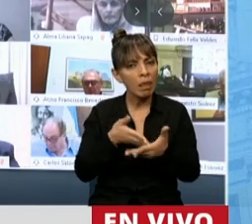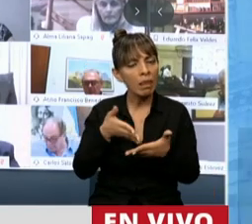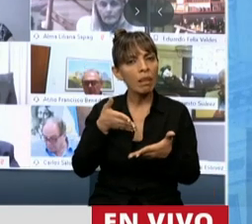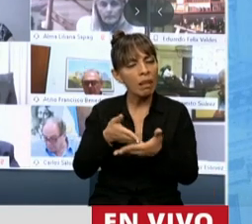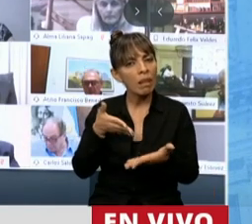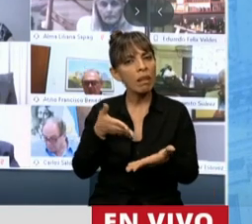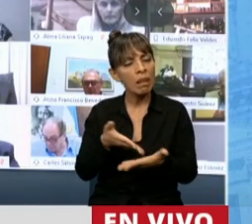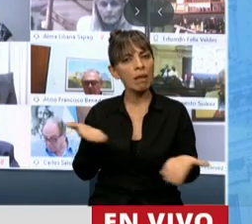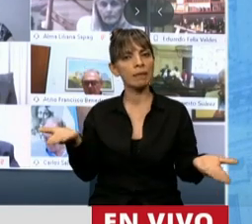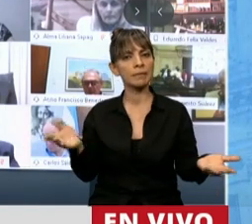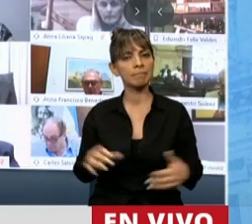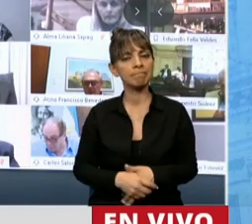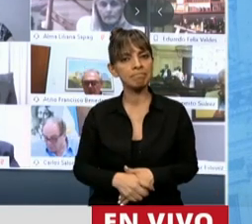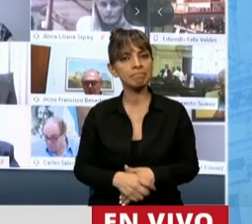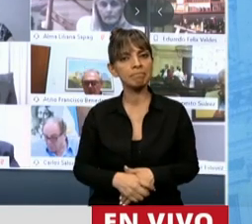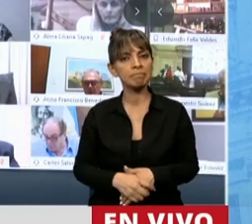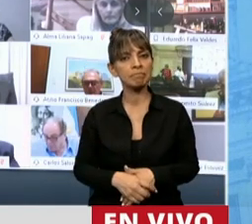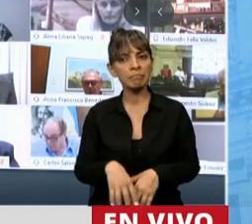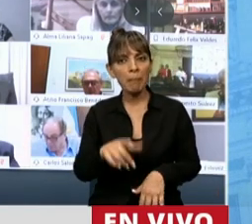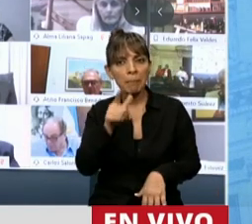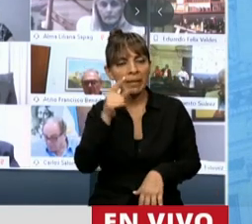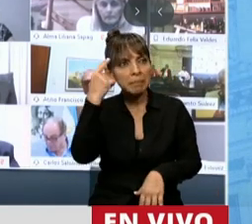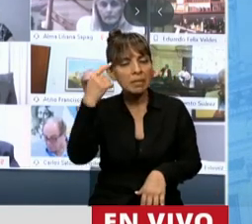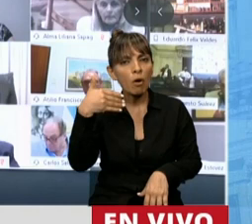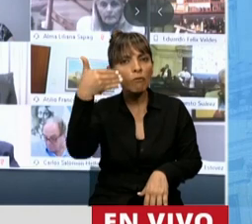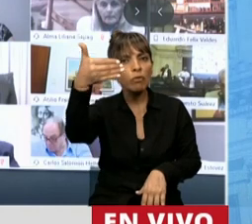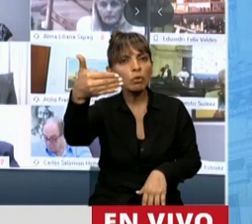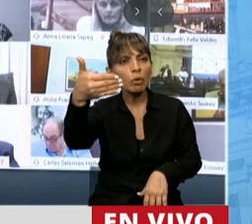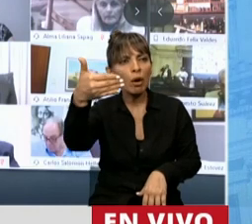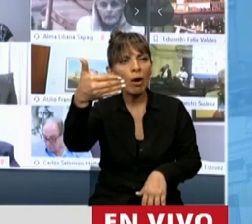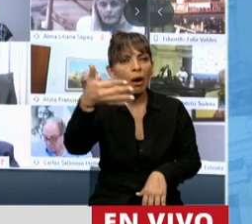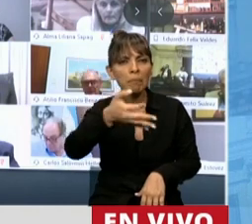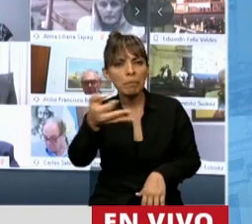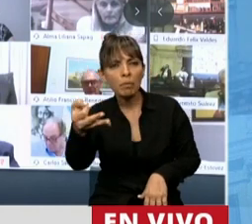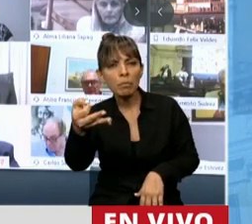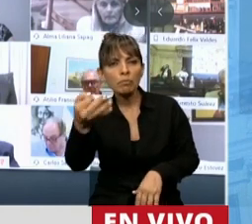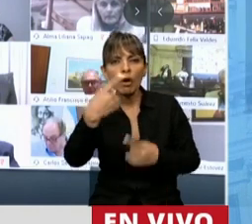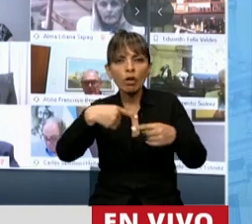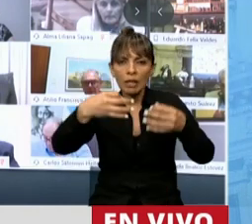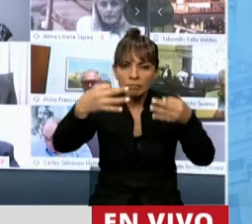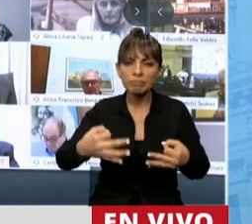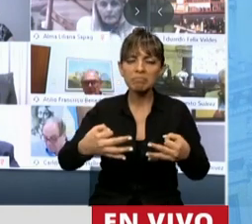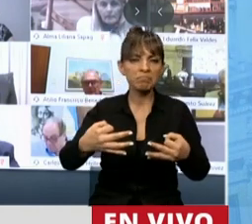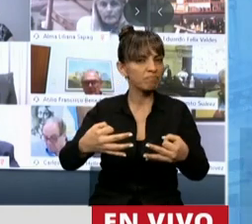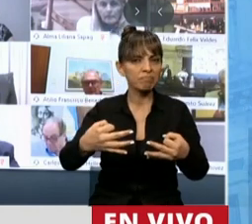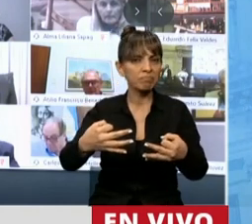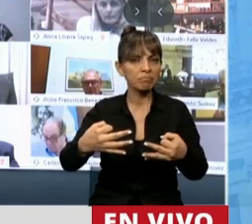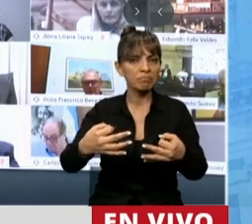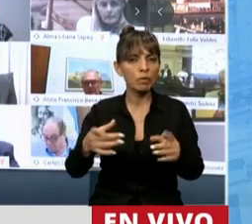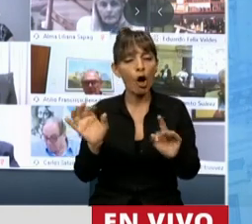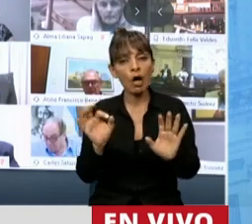y quizás no con certezas, y que tengan que ver con incertezas y quizás a